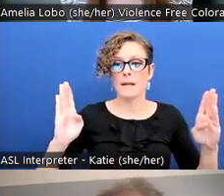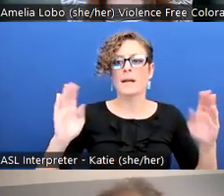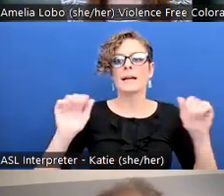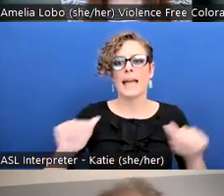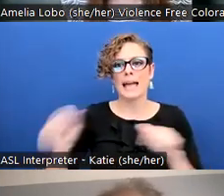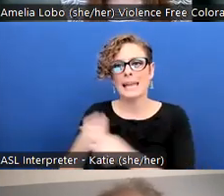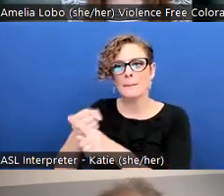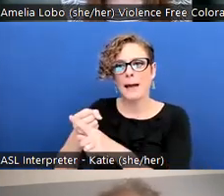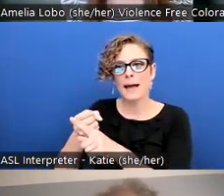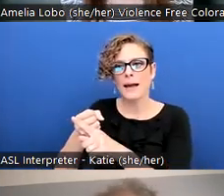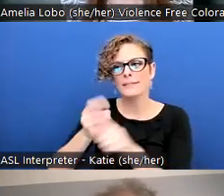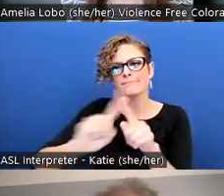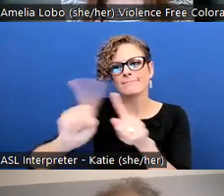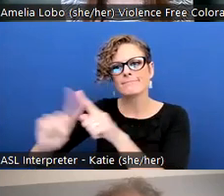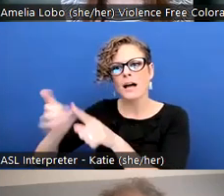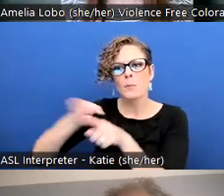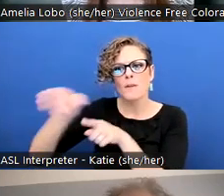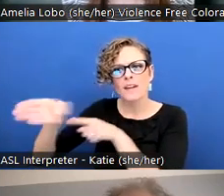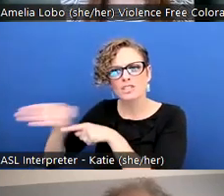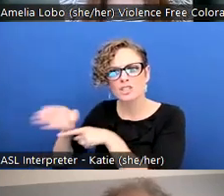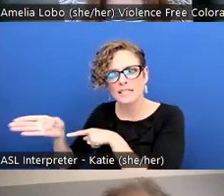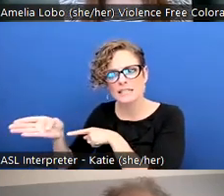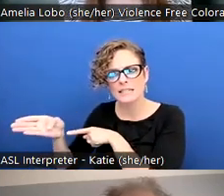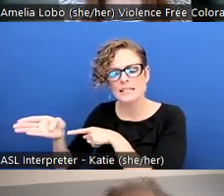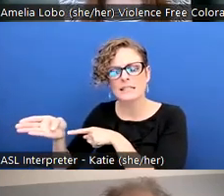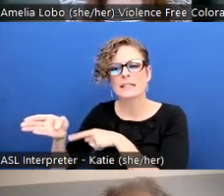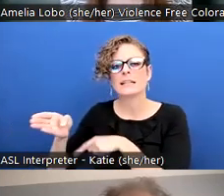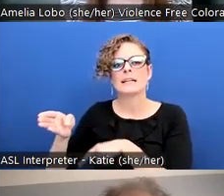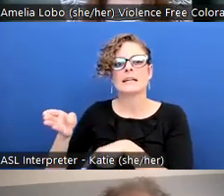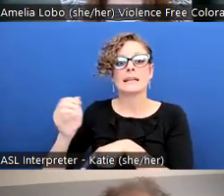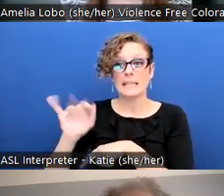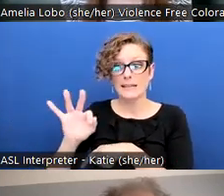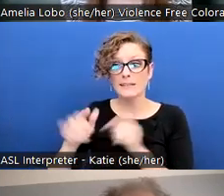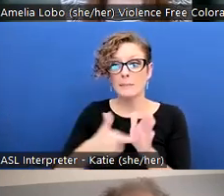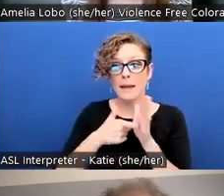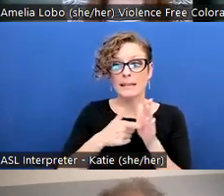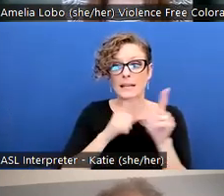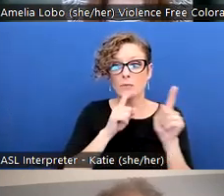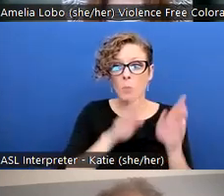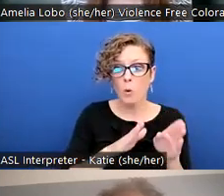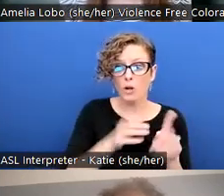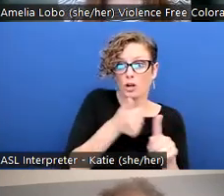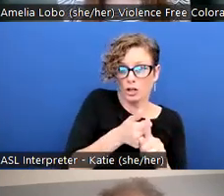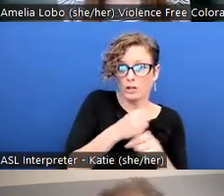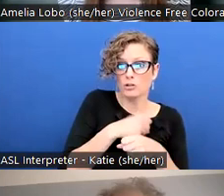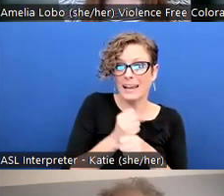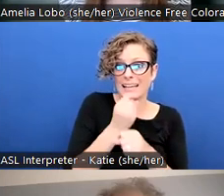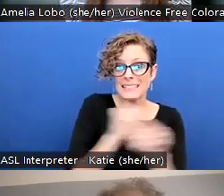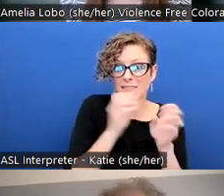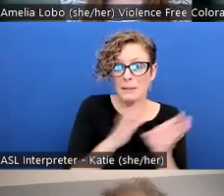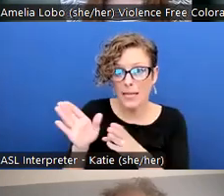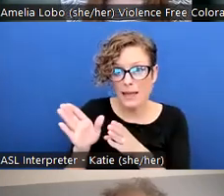responsabilidades, nos queremos aclarar, redefinir más claro y con sus planes de